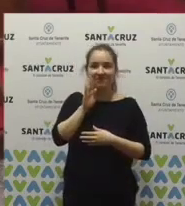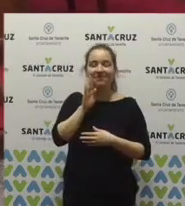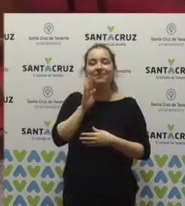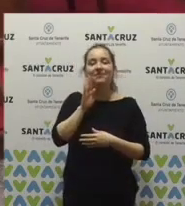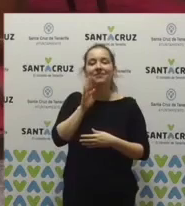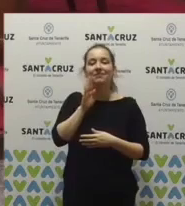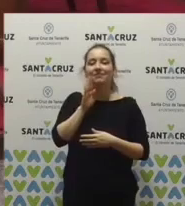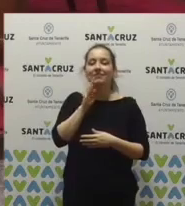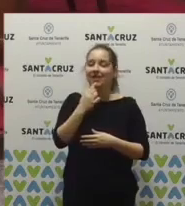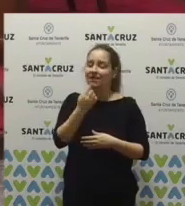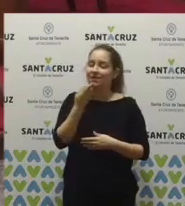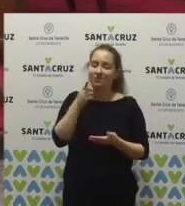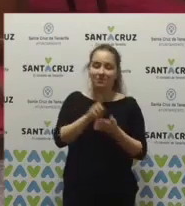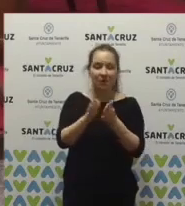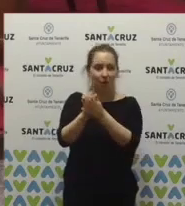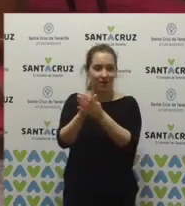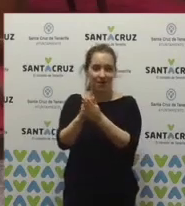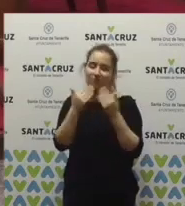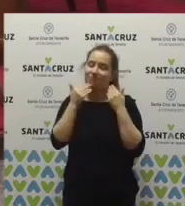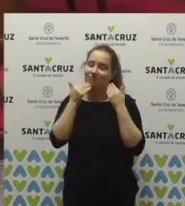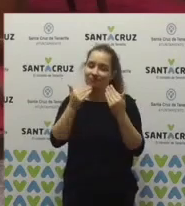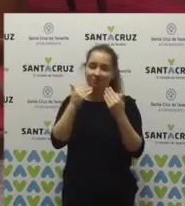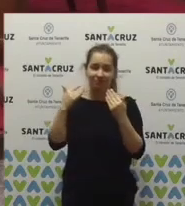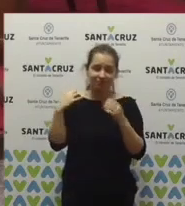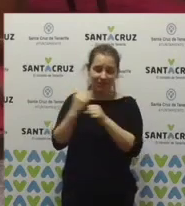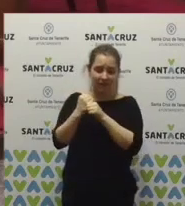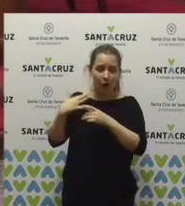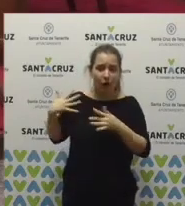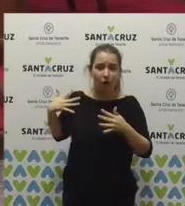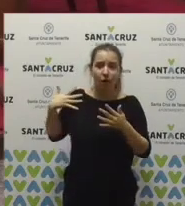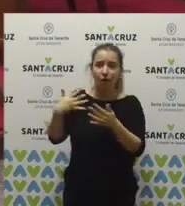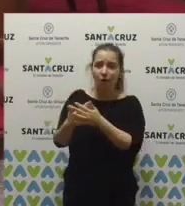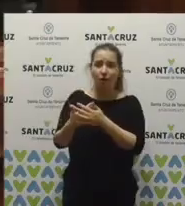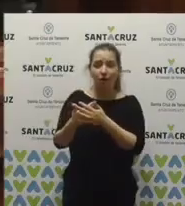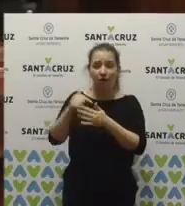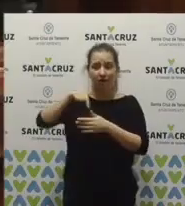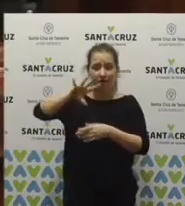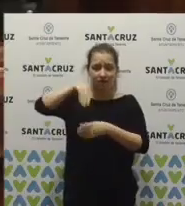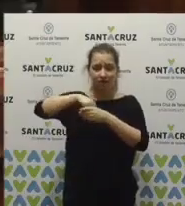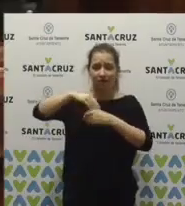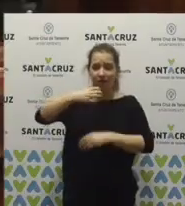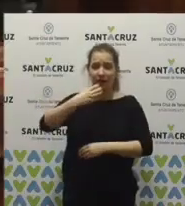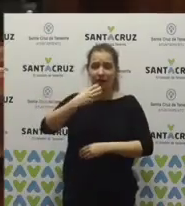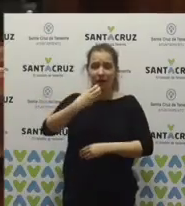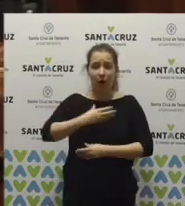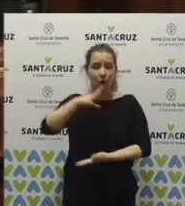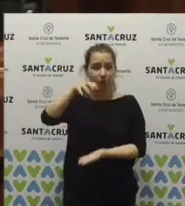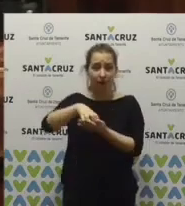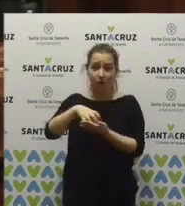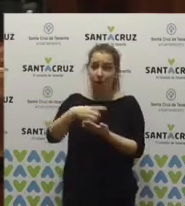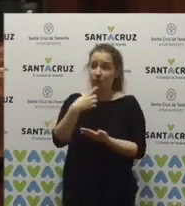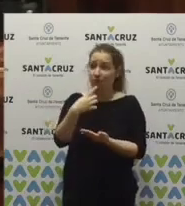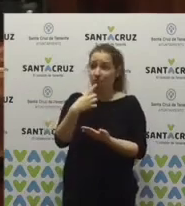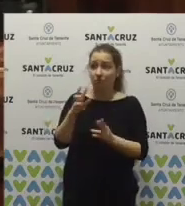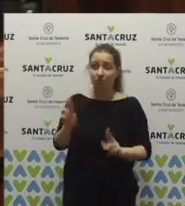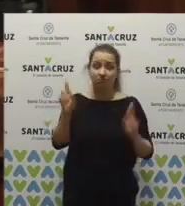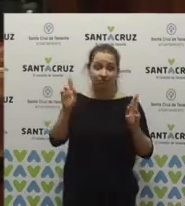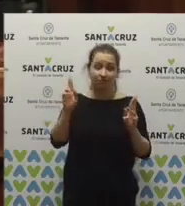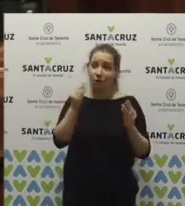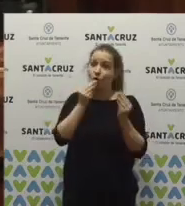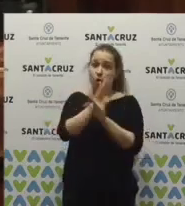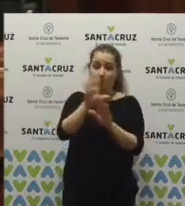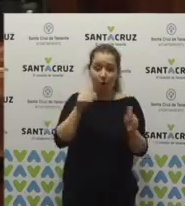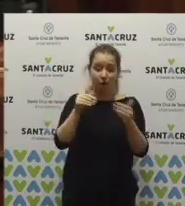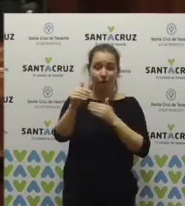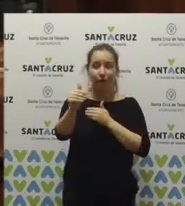agradecimiento al trabajo realizado en el tiempo que estaba aquí y desearle por supuestísimo lo mejor que al igual